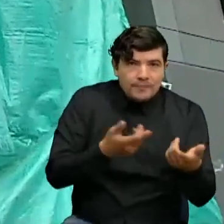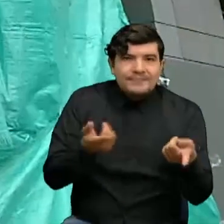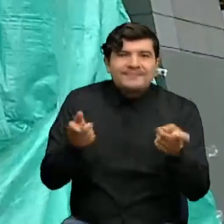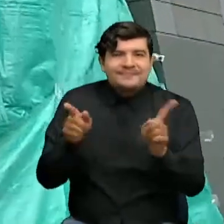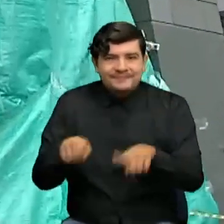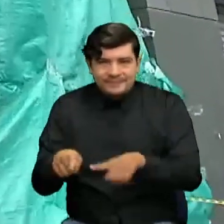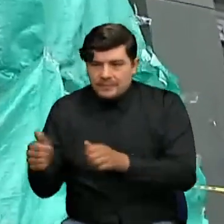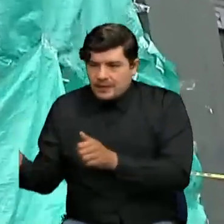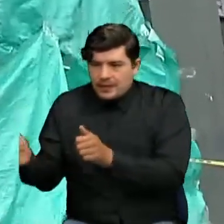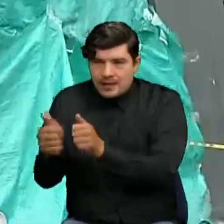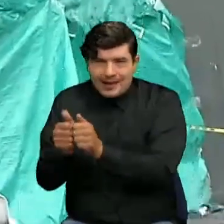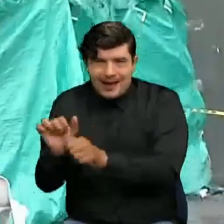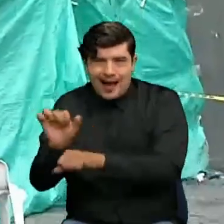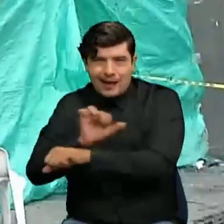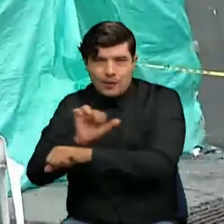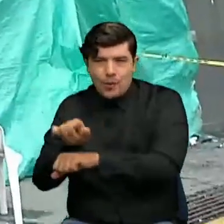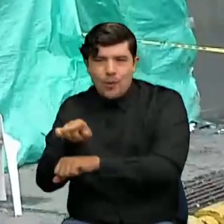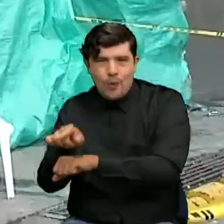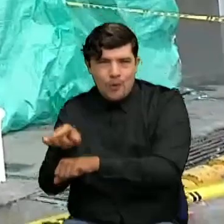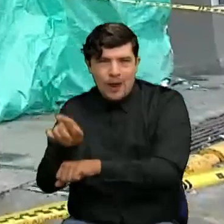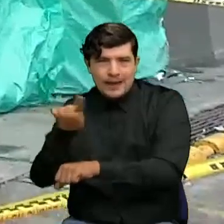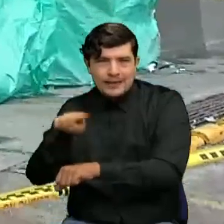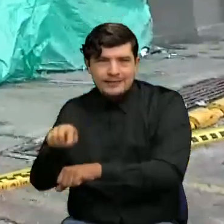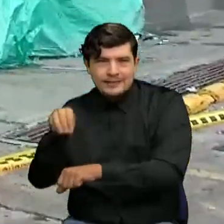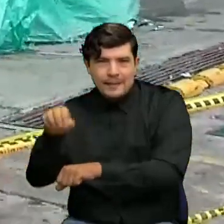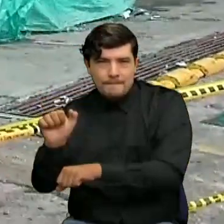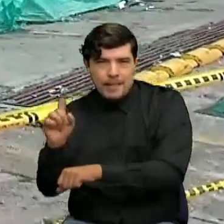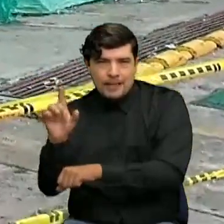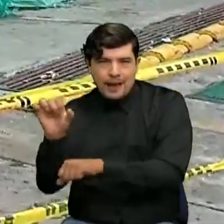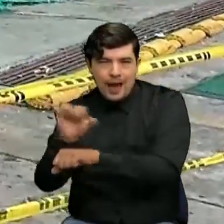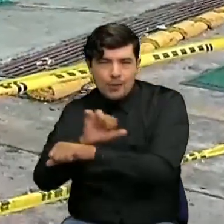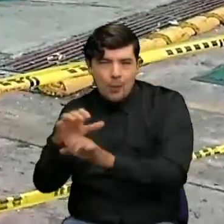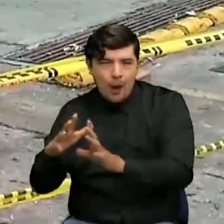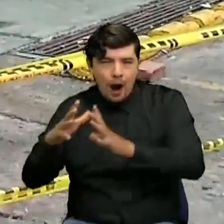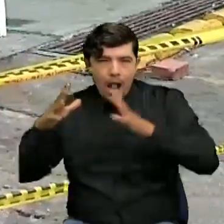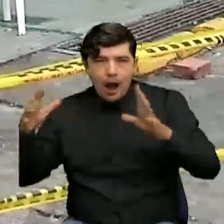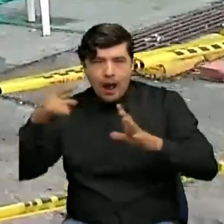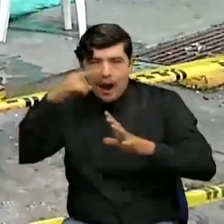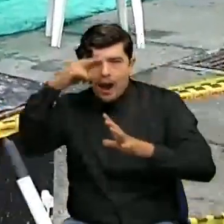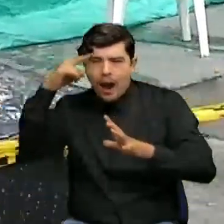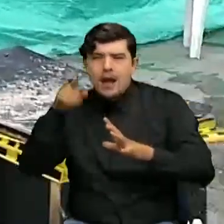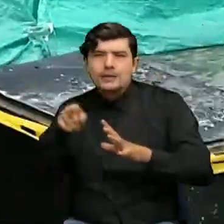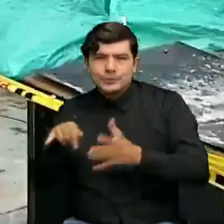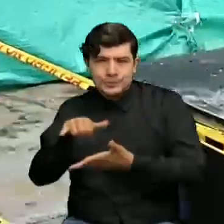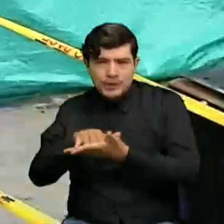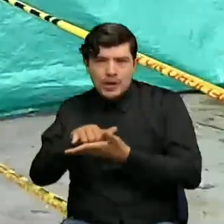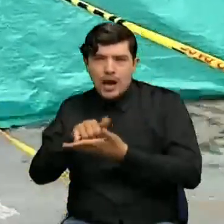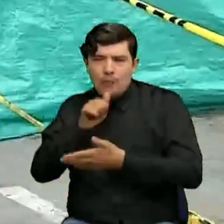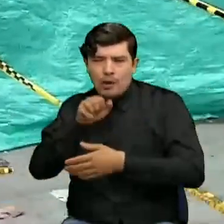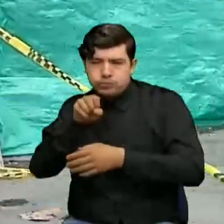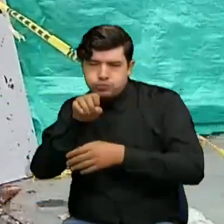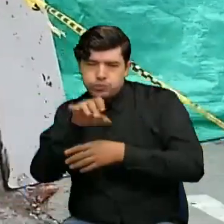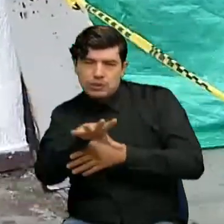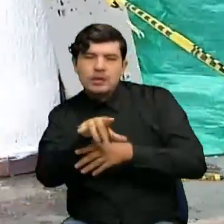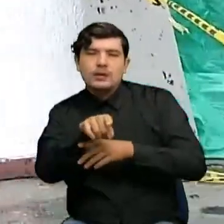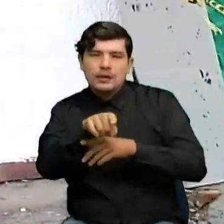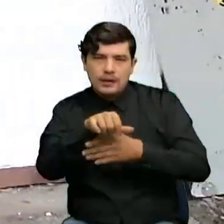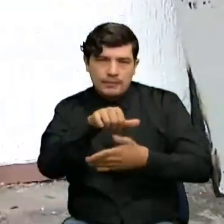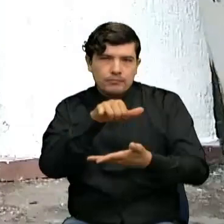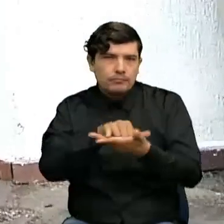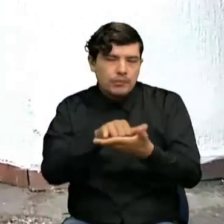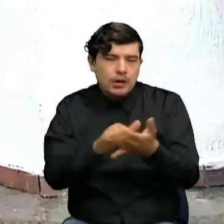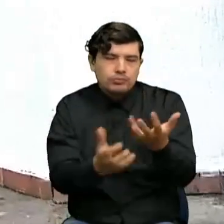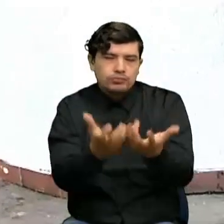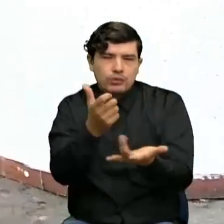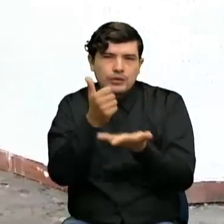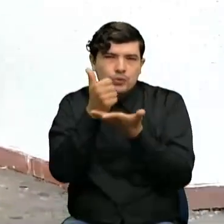misma lanza para poder sofocar las llamas o ayudar al sofocamiento de estas llamas. Pero aquí al lado también se encuentra